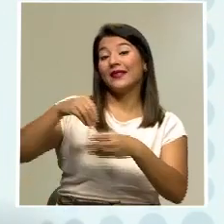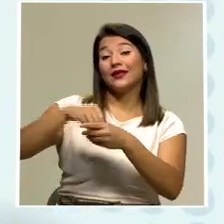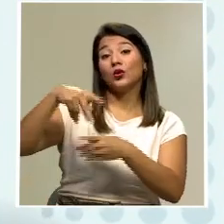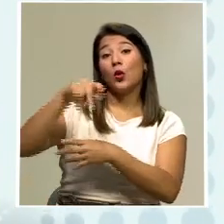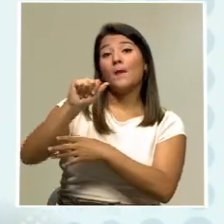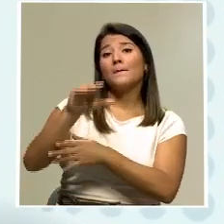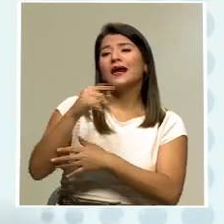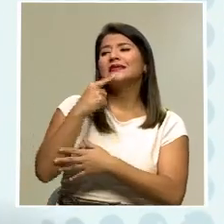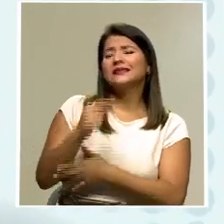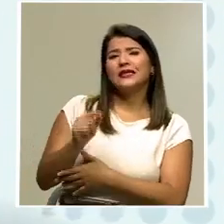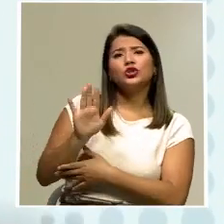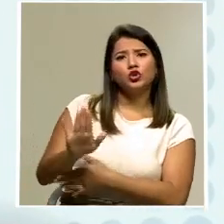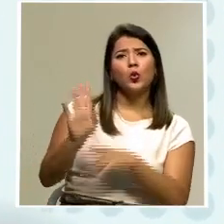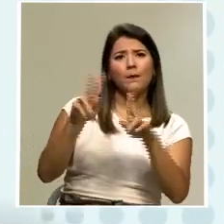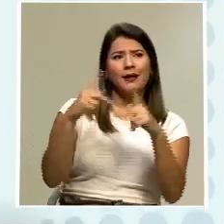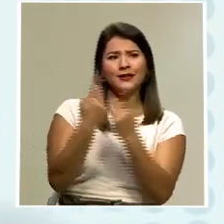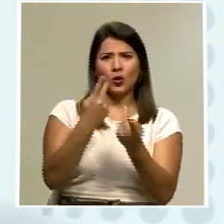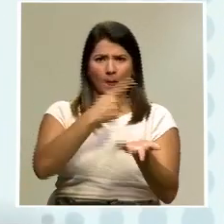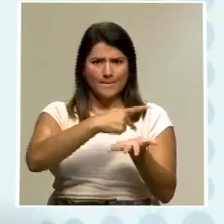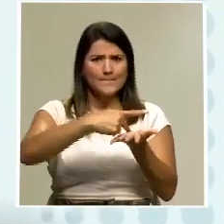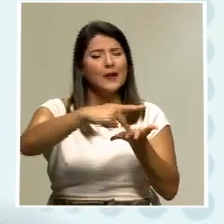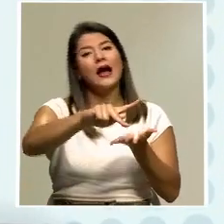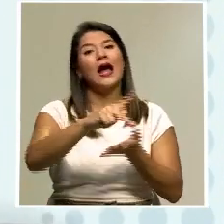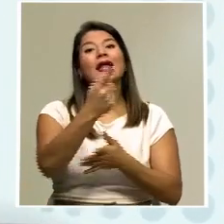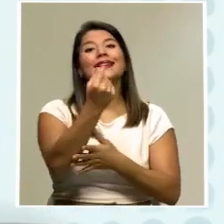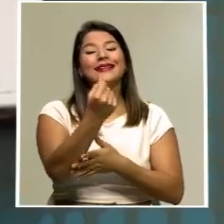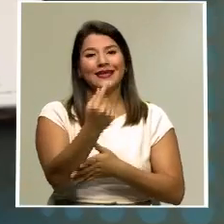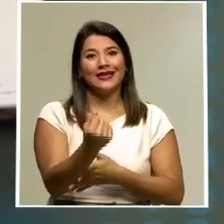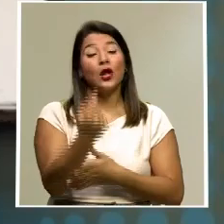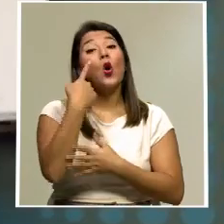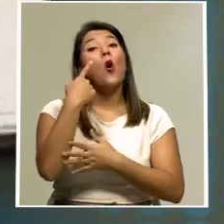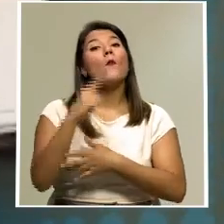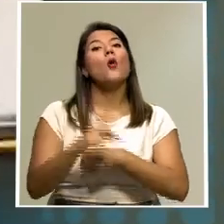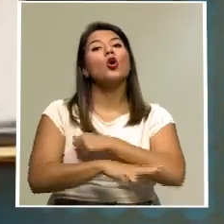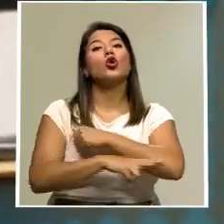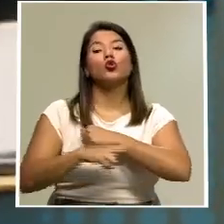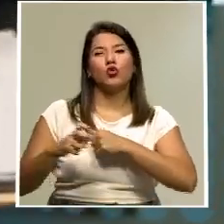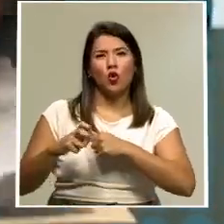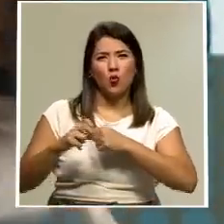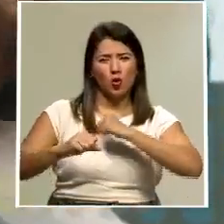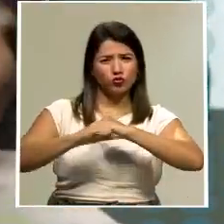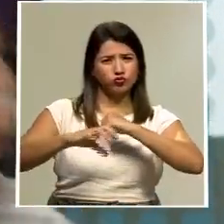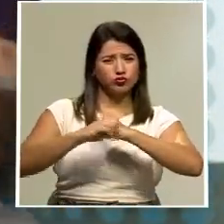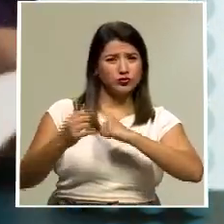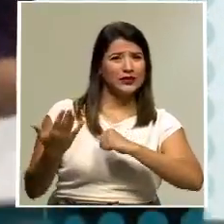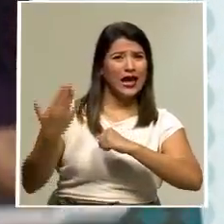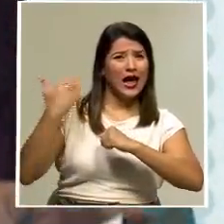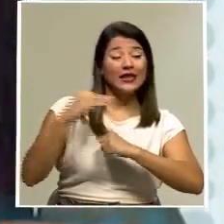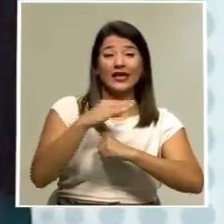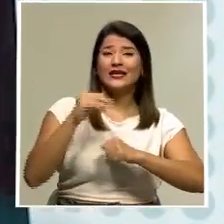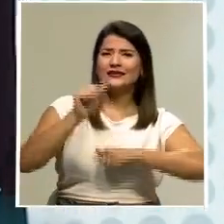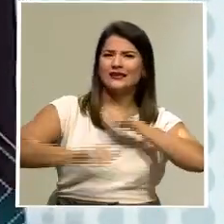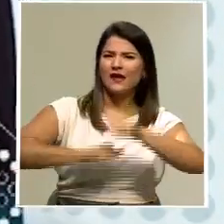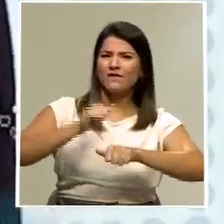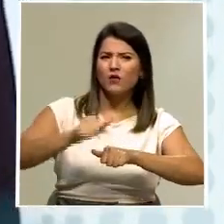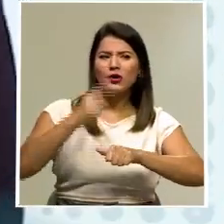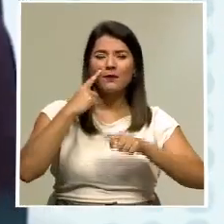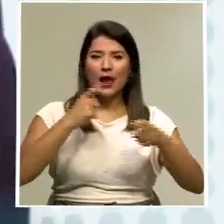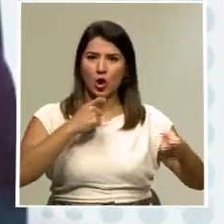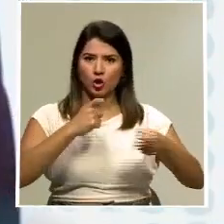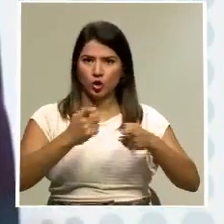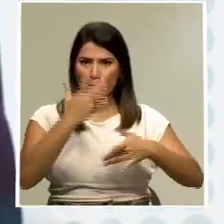Estado y está buscando alternativas equilibradas que ayuden al país a salir de la pandemia, pero sin dejar de lado la